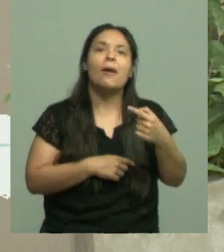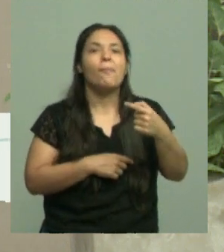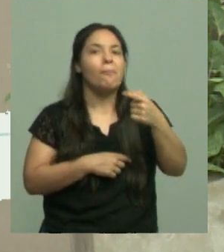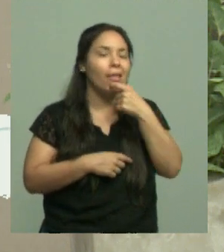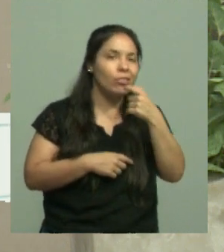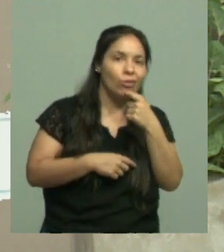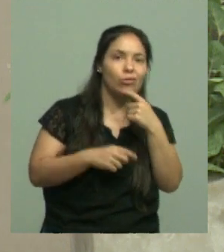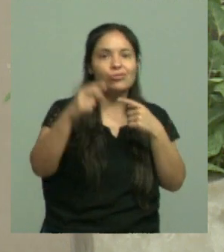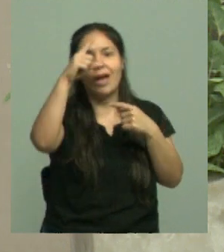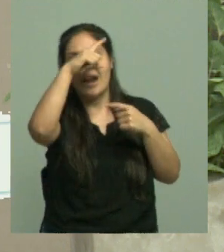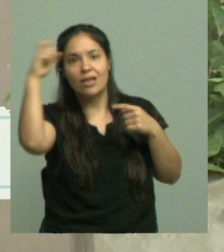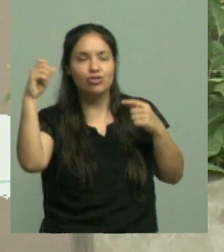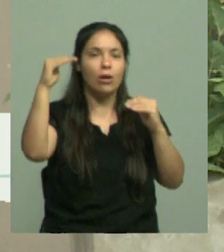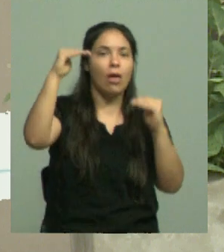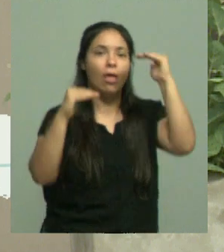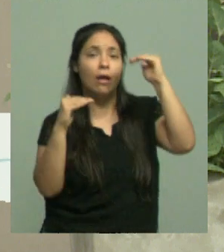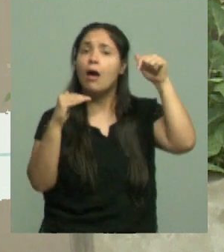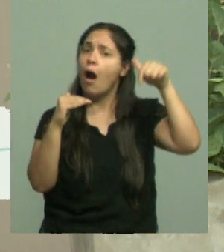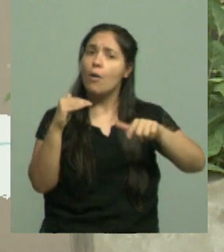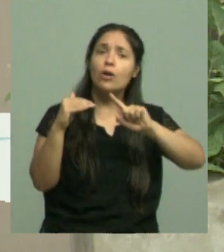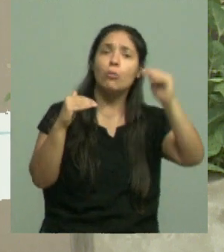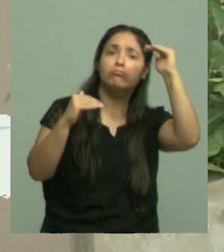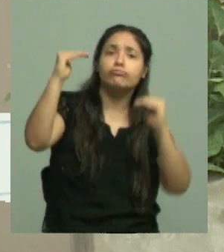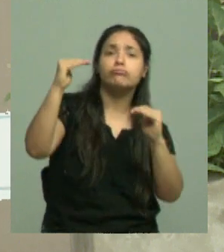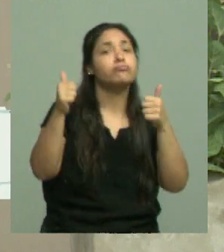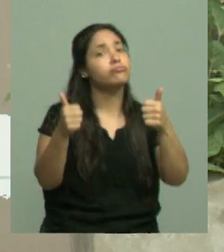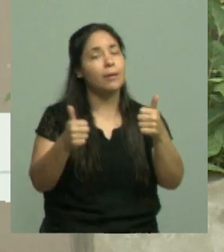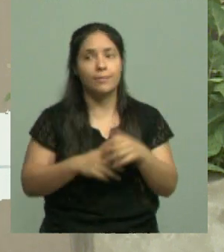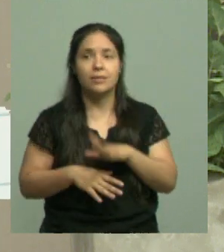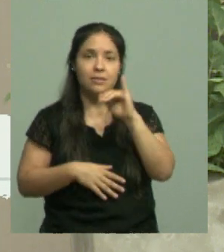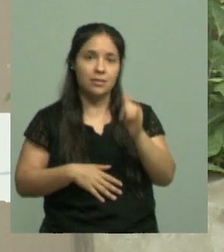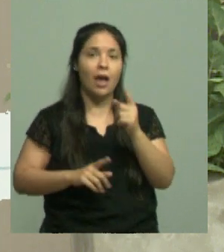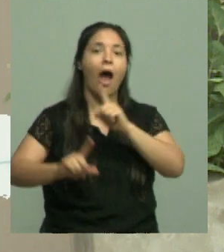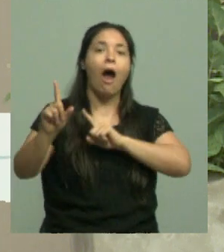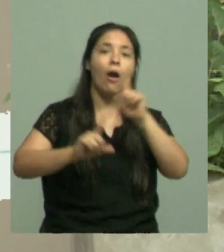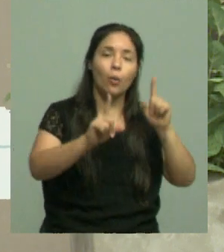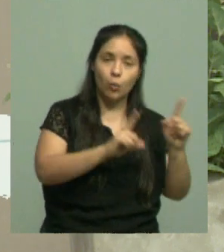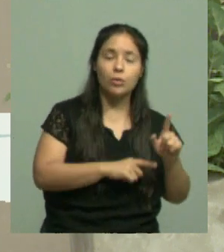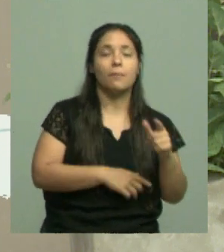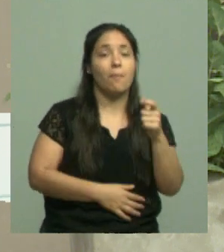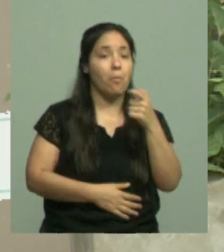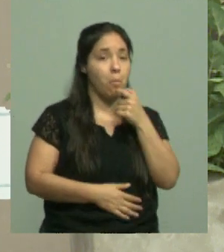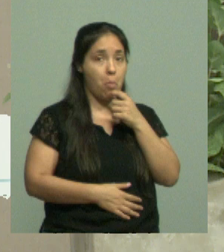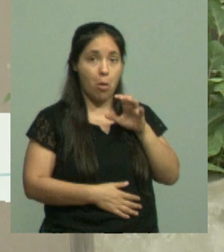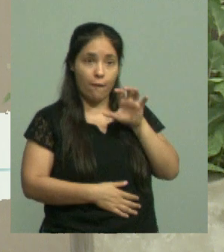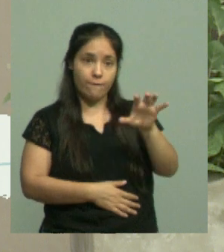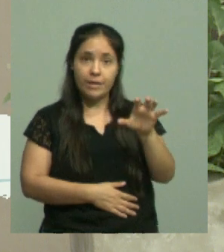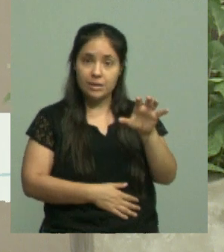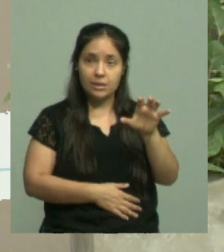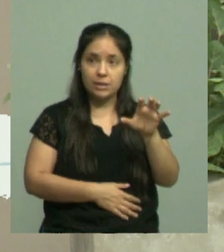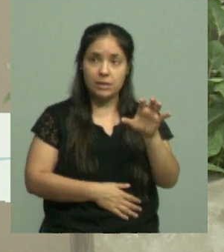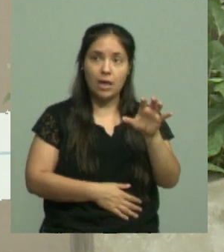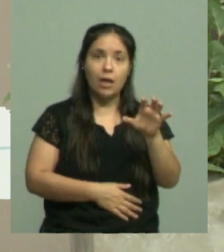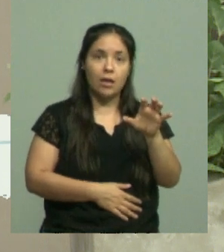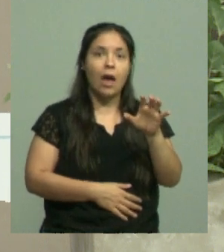Nación. Sí, en algunos indicadores tenemos como Sí. la provincia tiene una reacción un